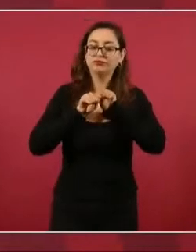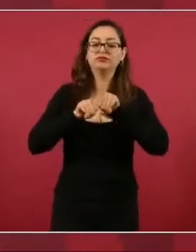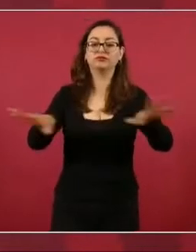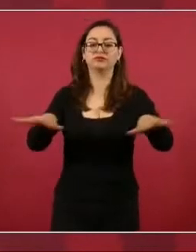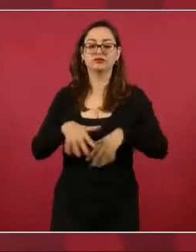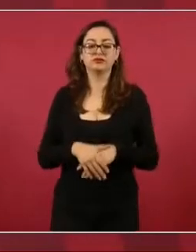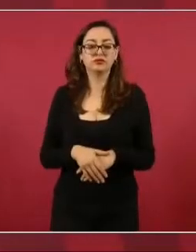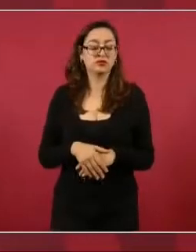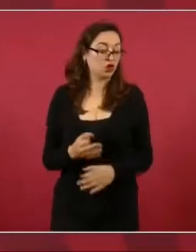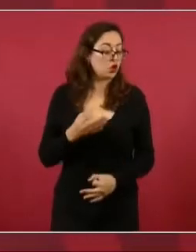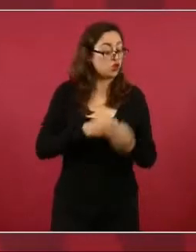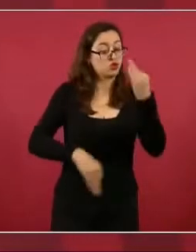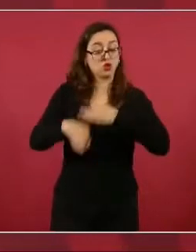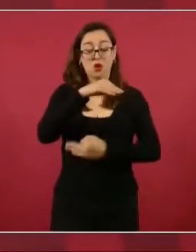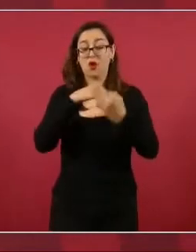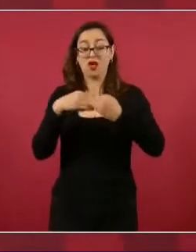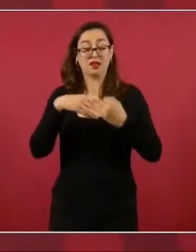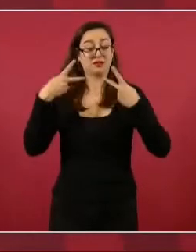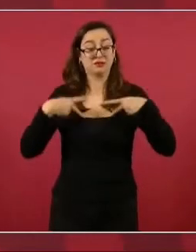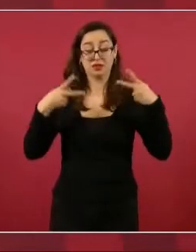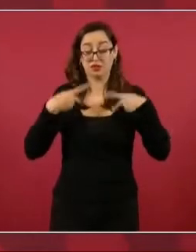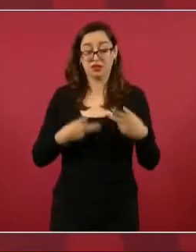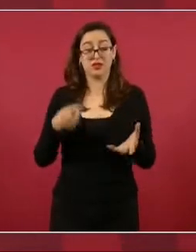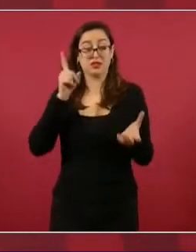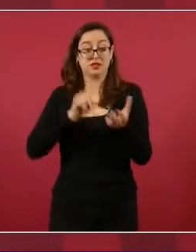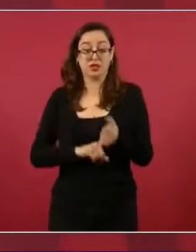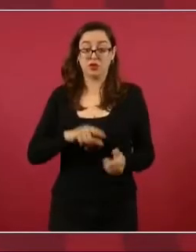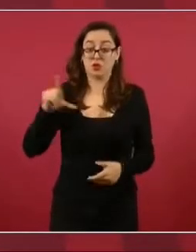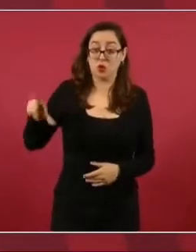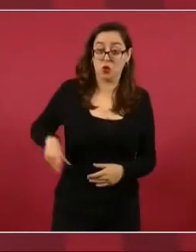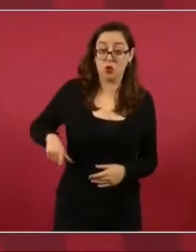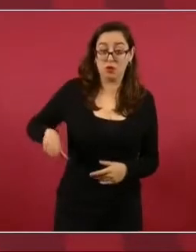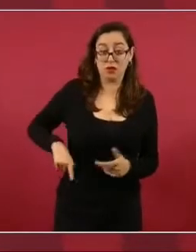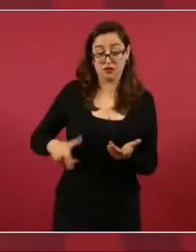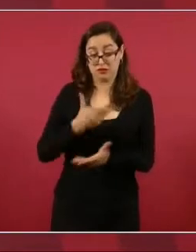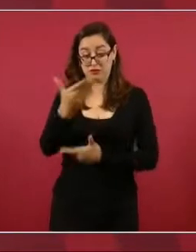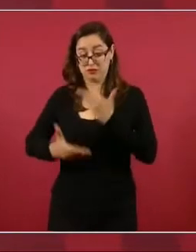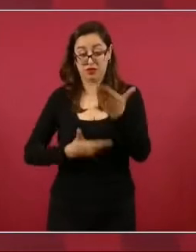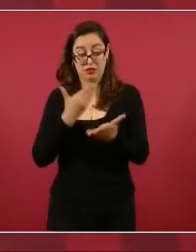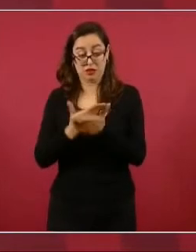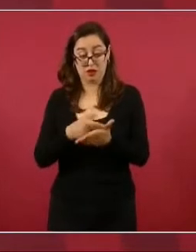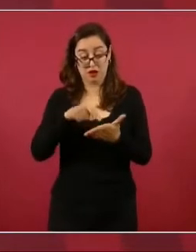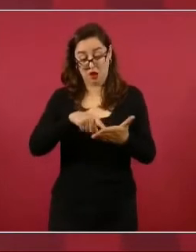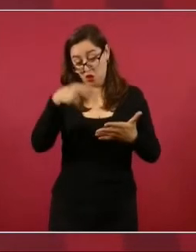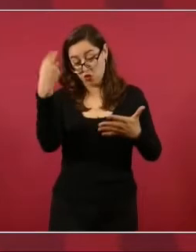servidores públicos, todos, de acuerdo al informe,